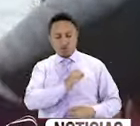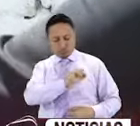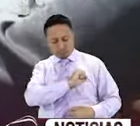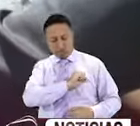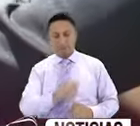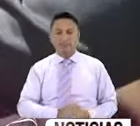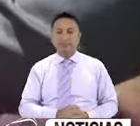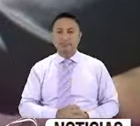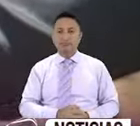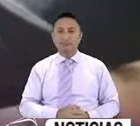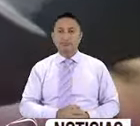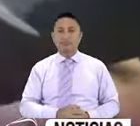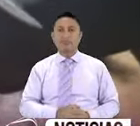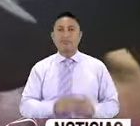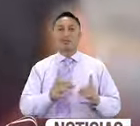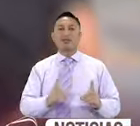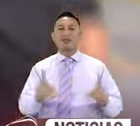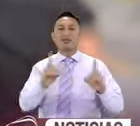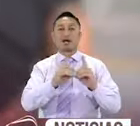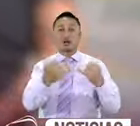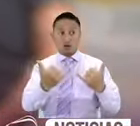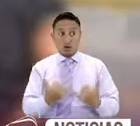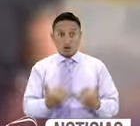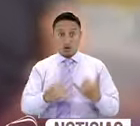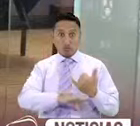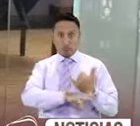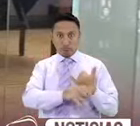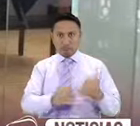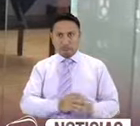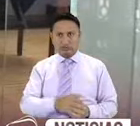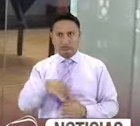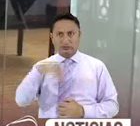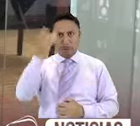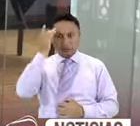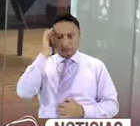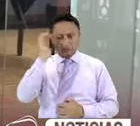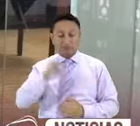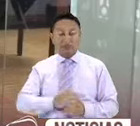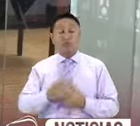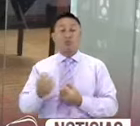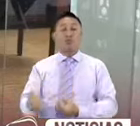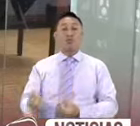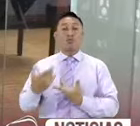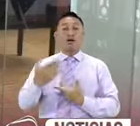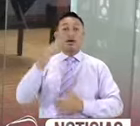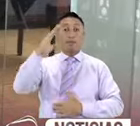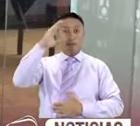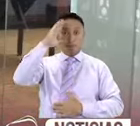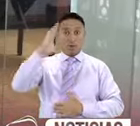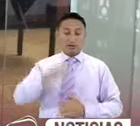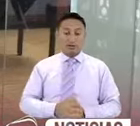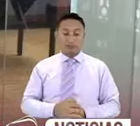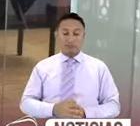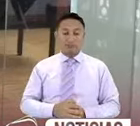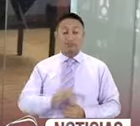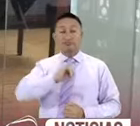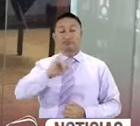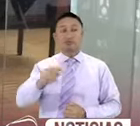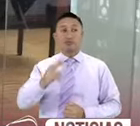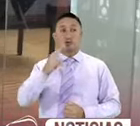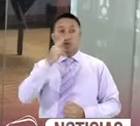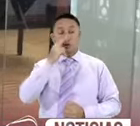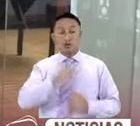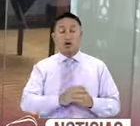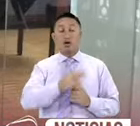jóvenes que están delinquiendo preocupa. De hecho, un reporte que hace la Policía Nacional hace junio del año 2023 dice